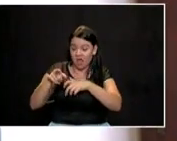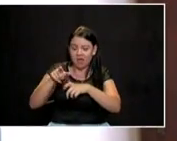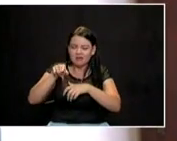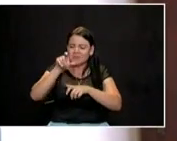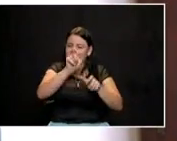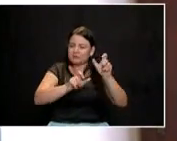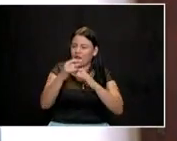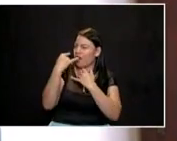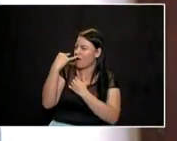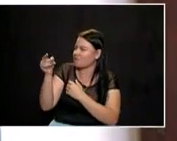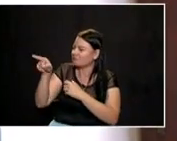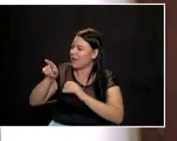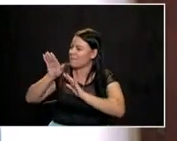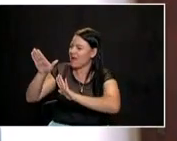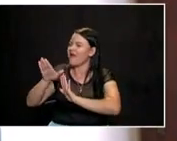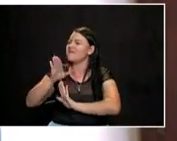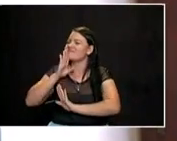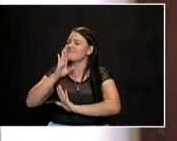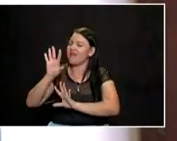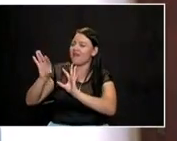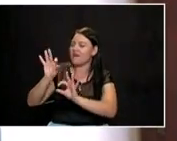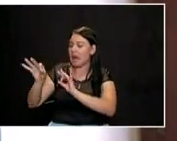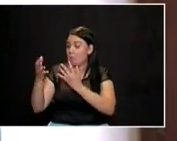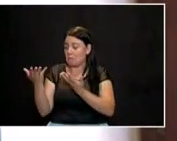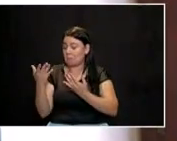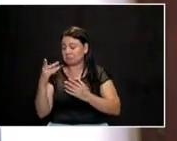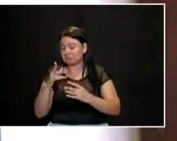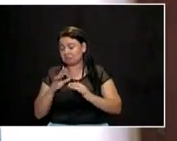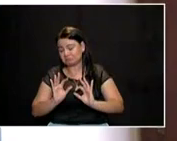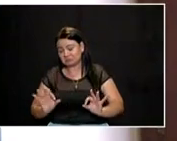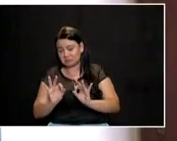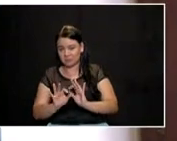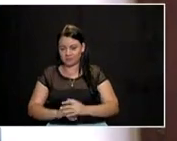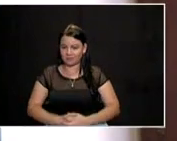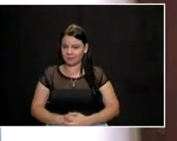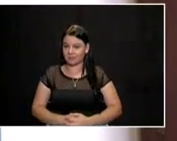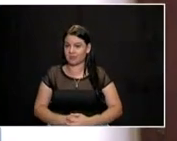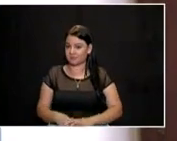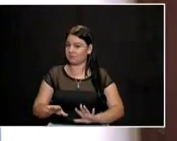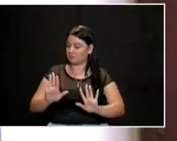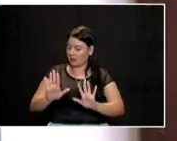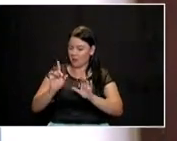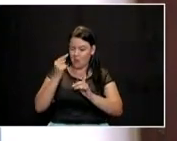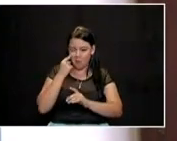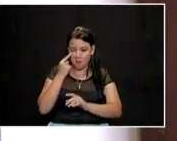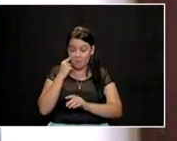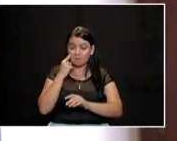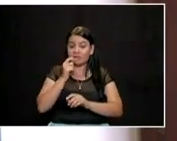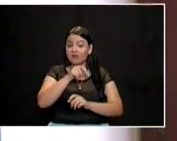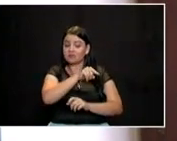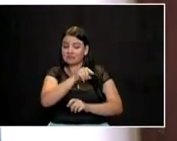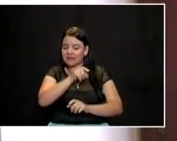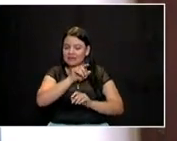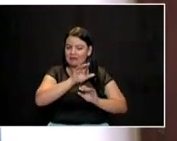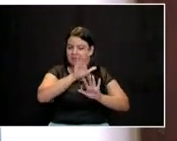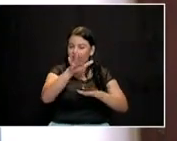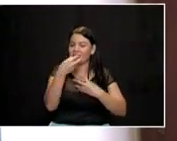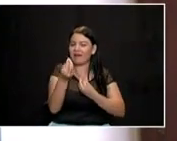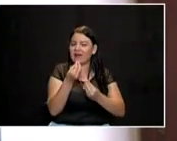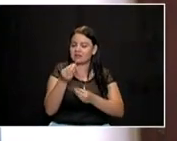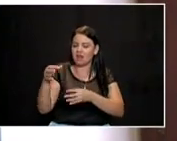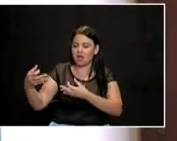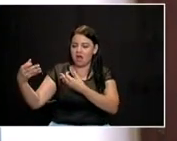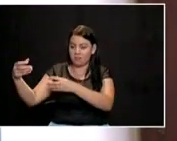alcaldía de Medellín. La dinámica es muy sencilla, los candidatos antes hubo un sorteo para ubicarlos, como ustedes los ven, del 1